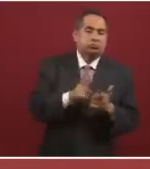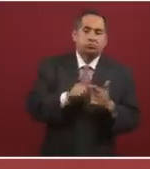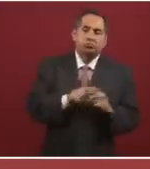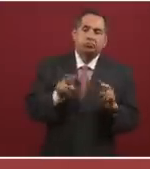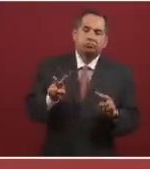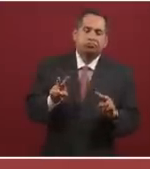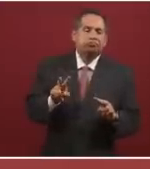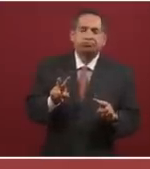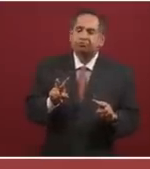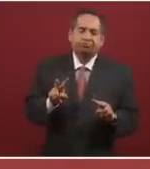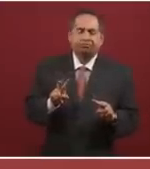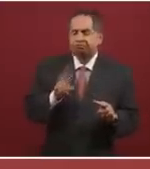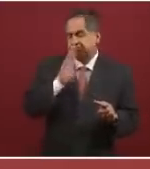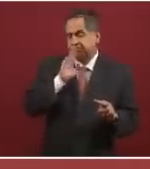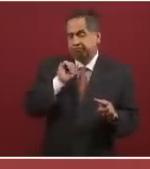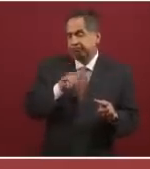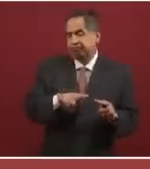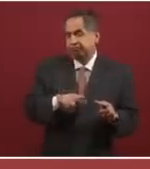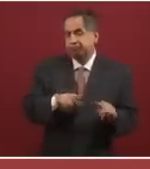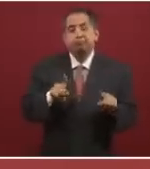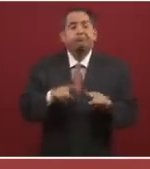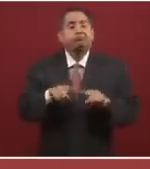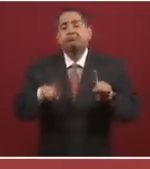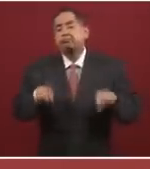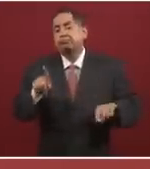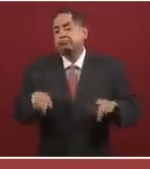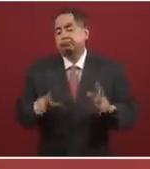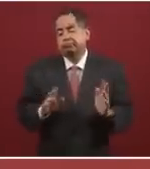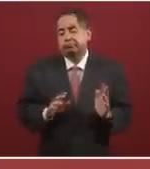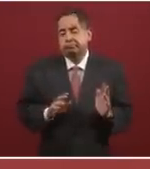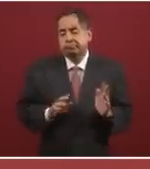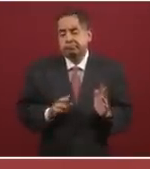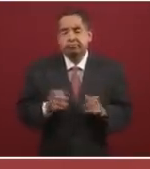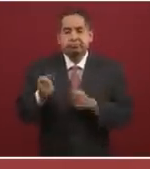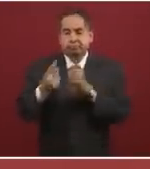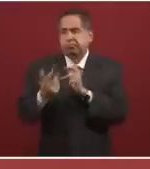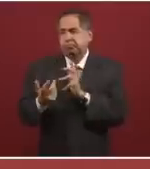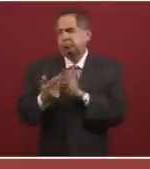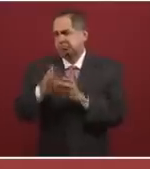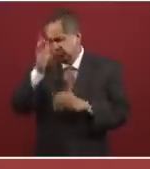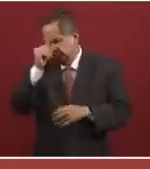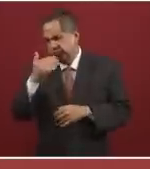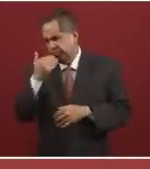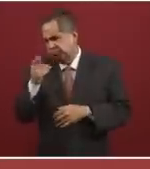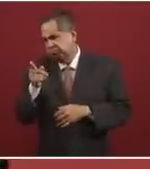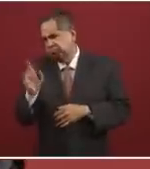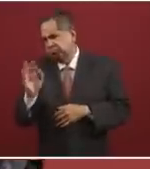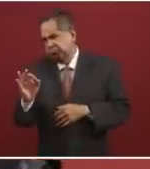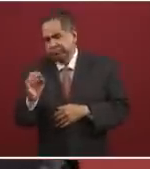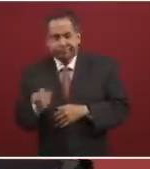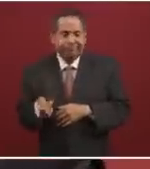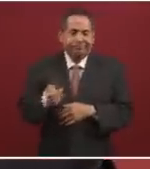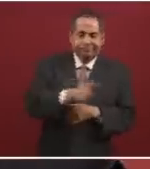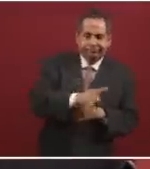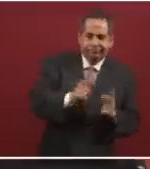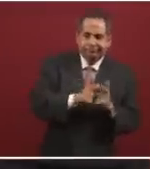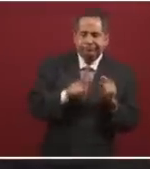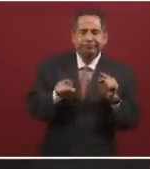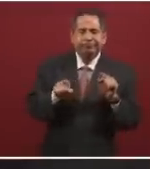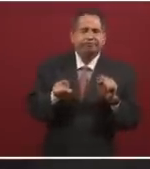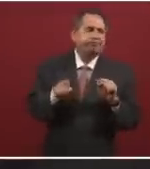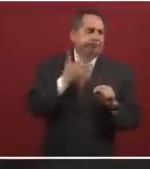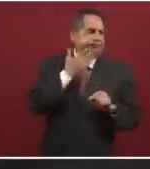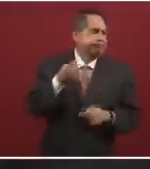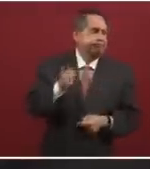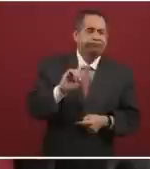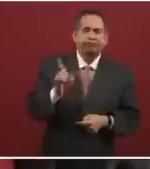hay quienes seguramente simpatizan con ella y hay quienes la ven con malos